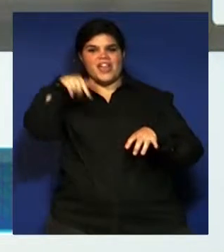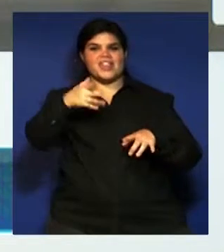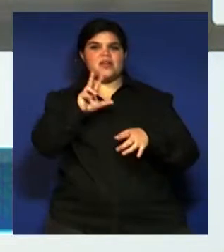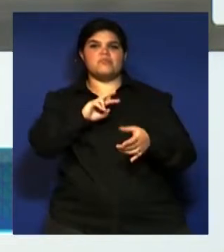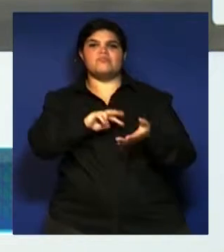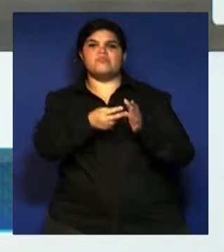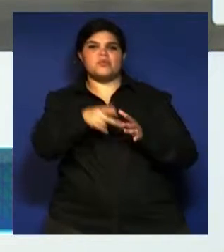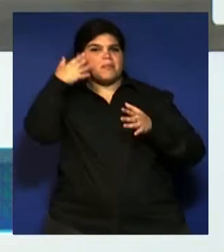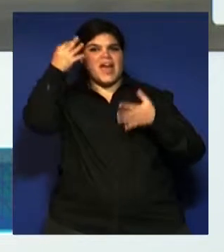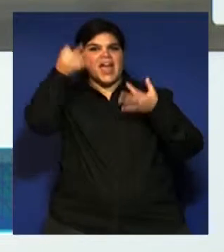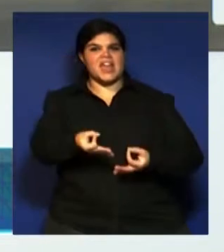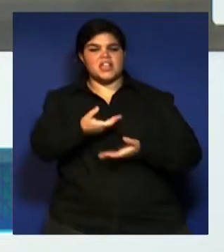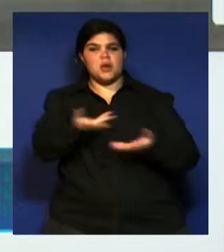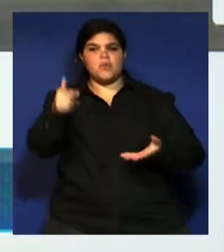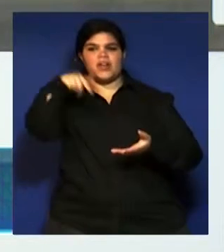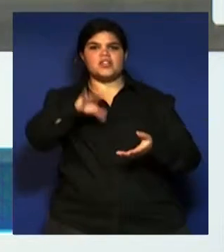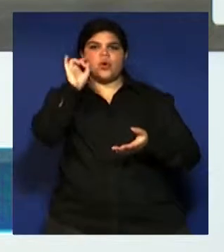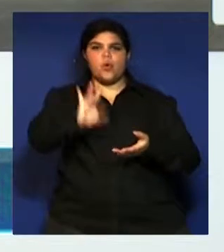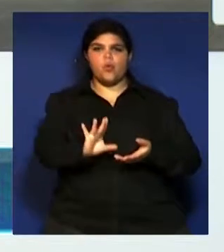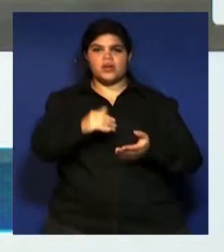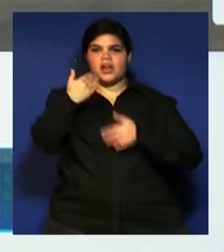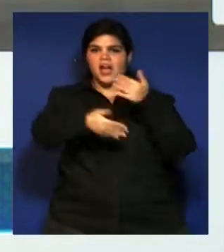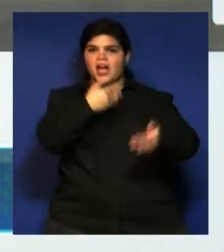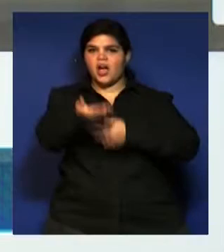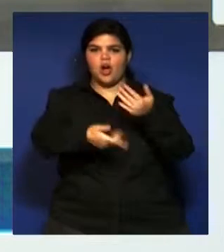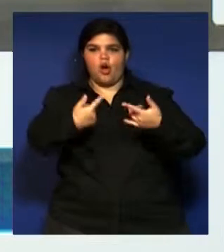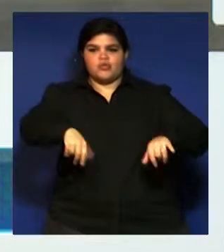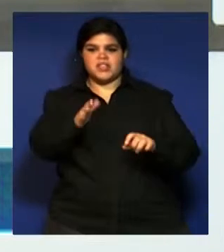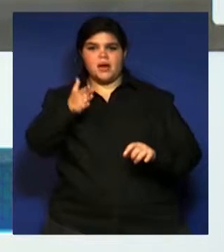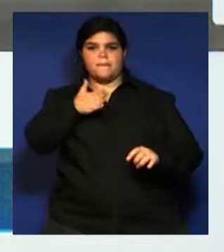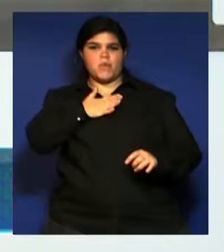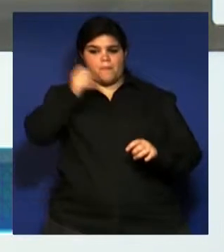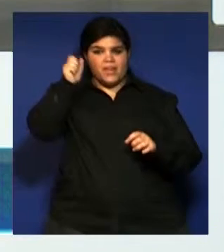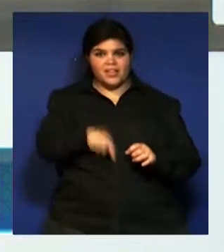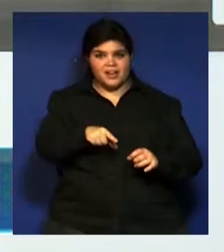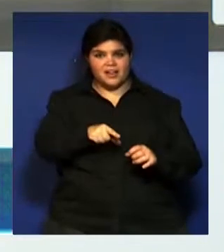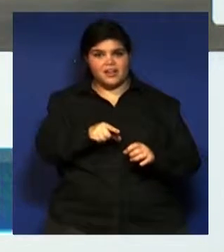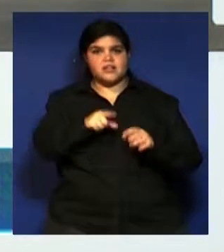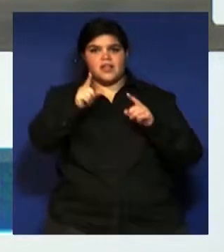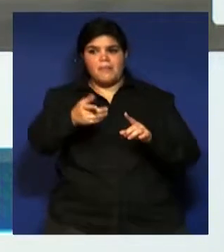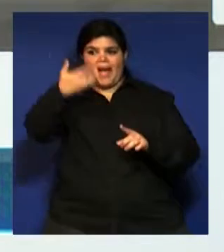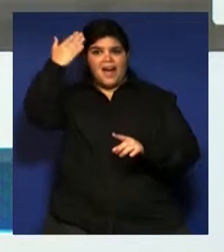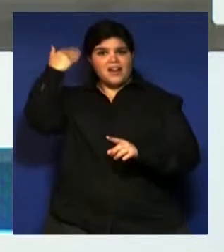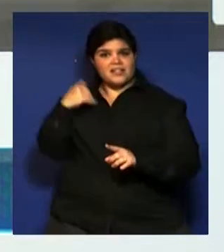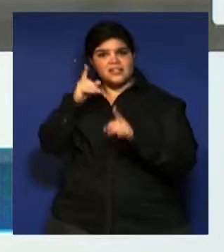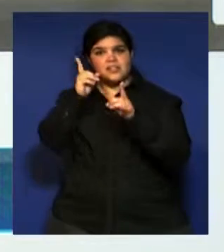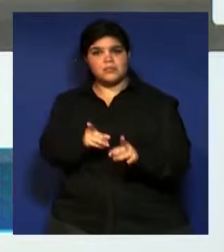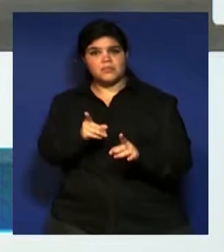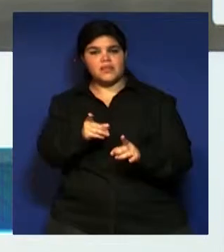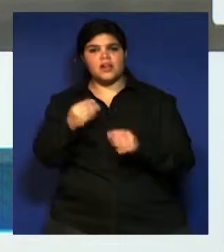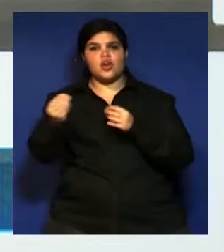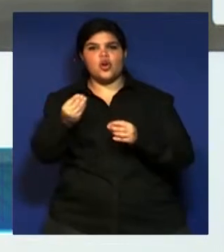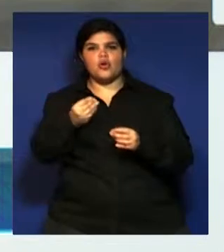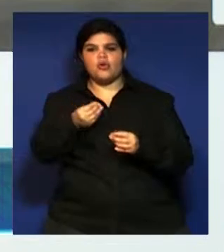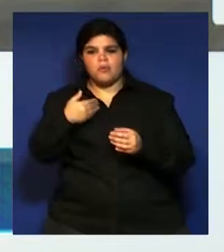pública no es solo un problema de evolución patrimonial, sino de algo muy anterior, que es, en definitiva, cómo llega